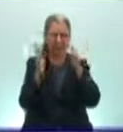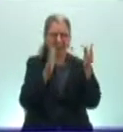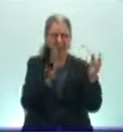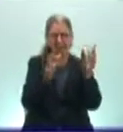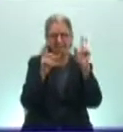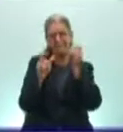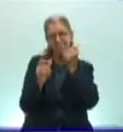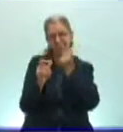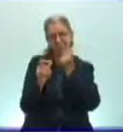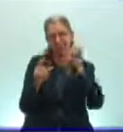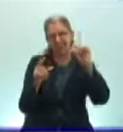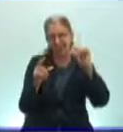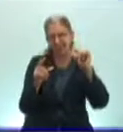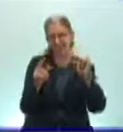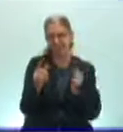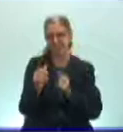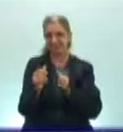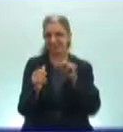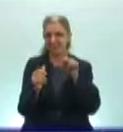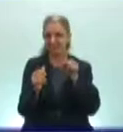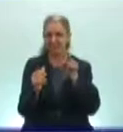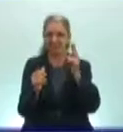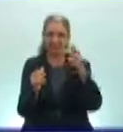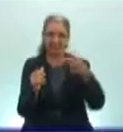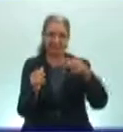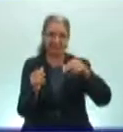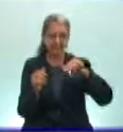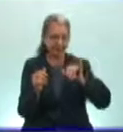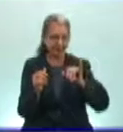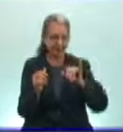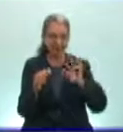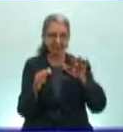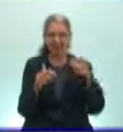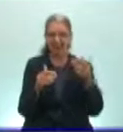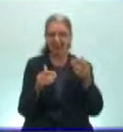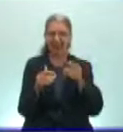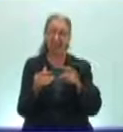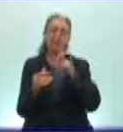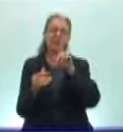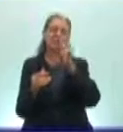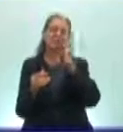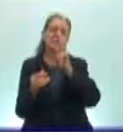círculo. Esto le daba a pi un valor aproximado de